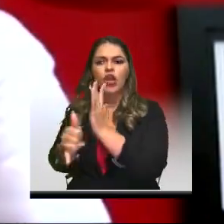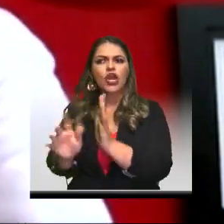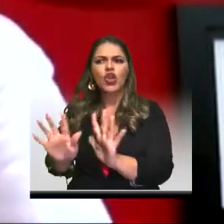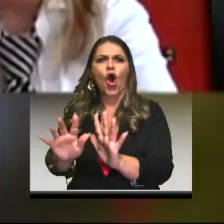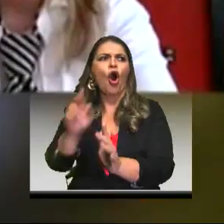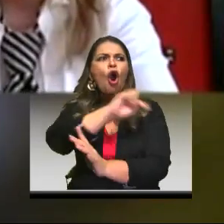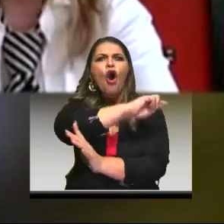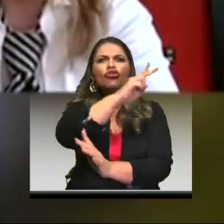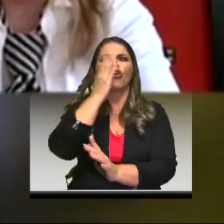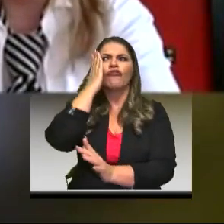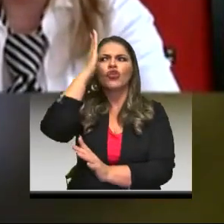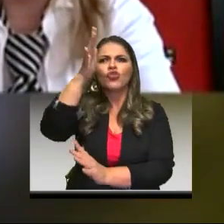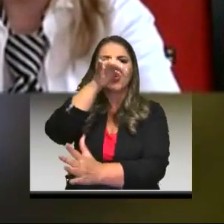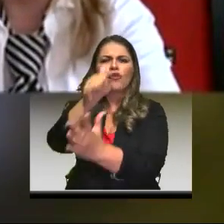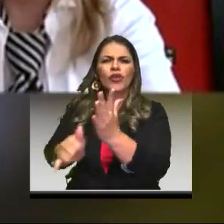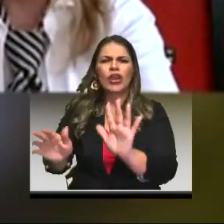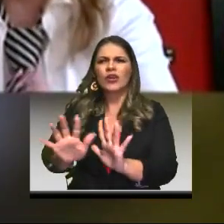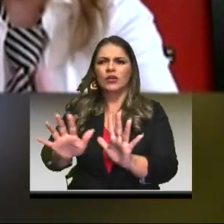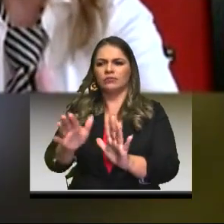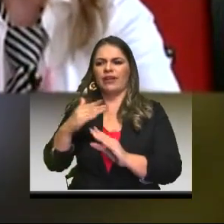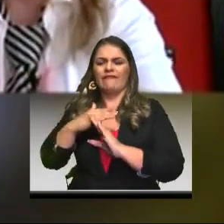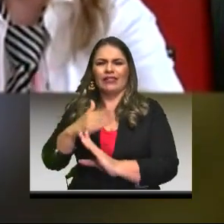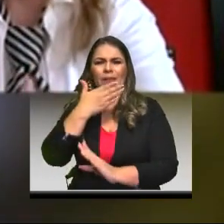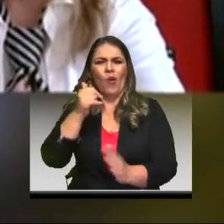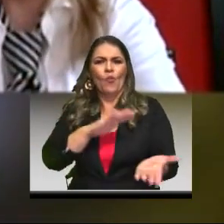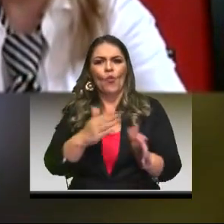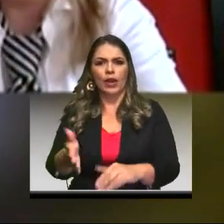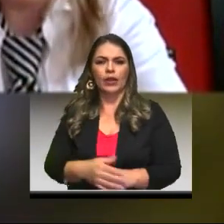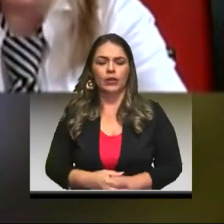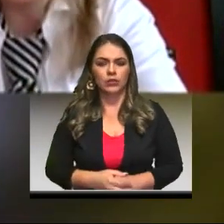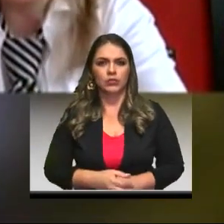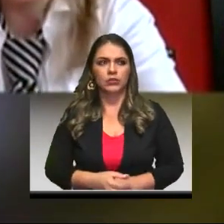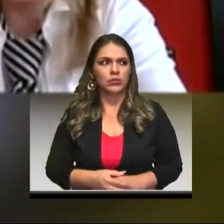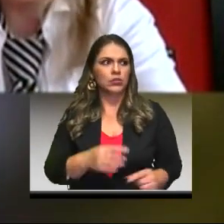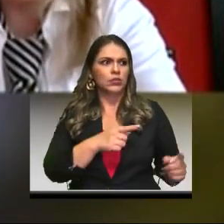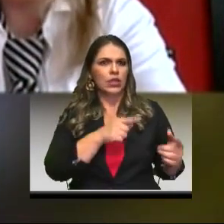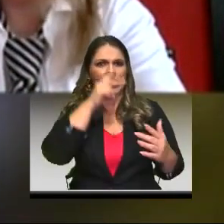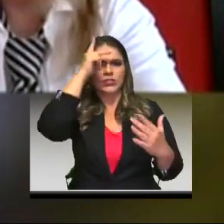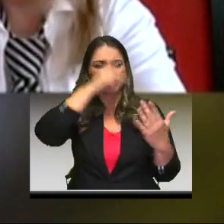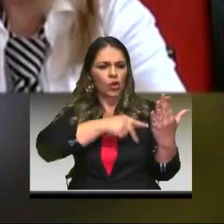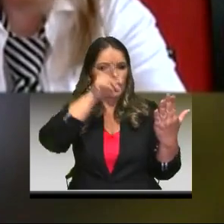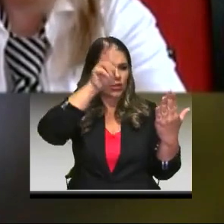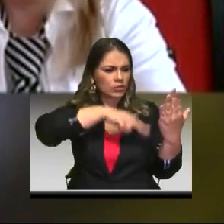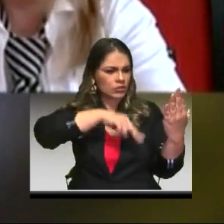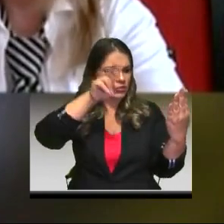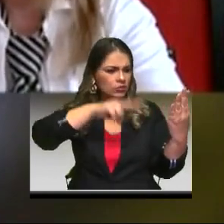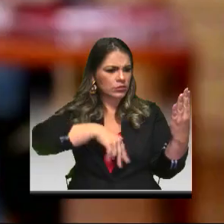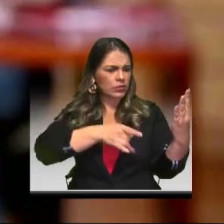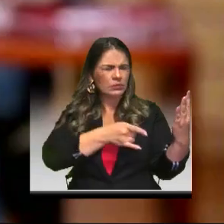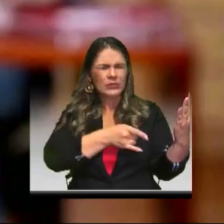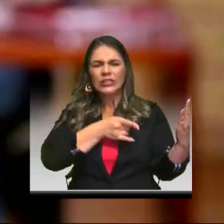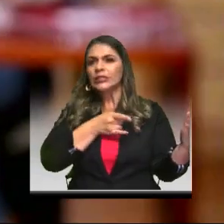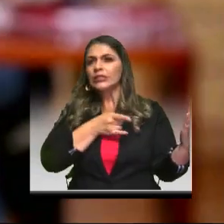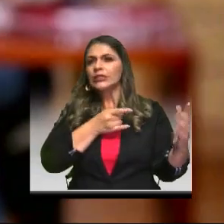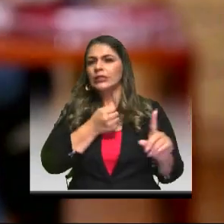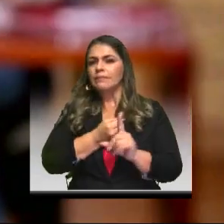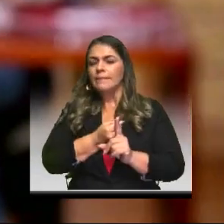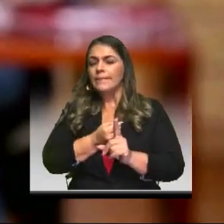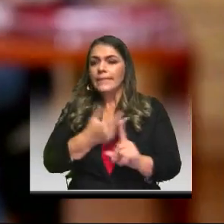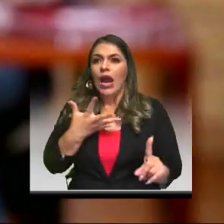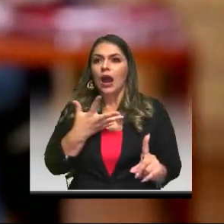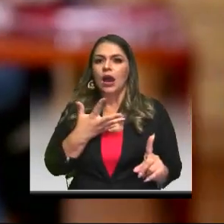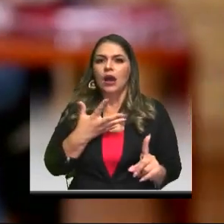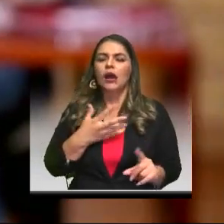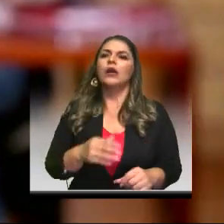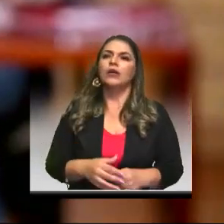¿no? Entonces, es un caso de altísimo impacto, ¿no? Muy tremendo. Mónica, me das